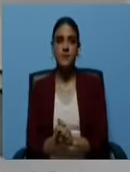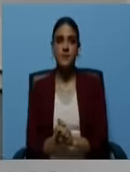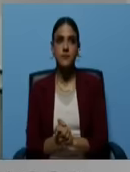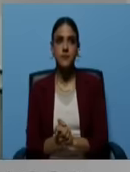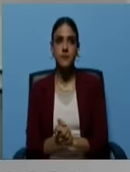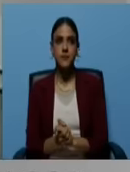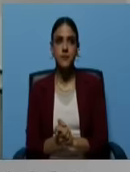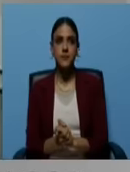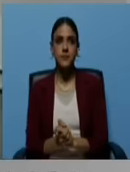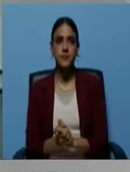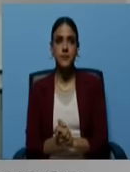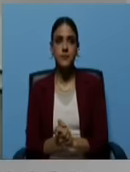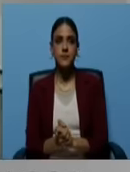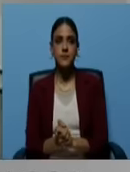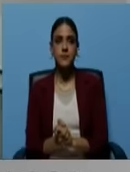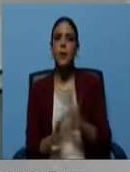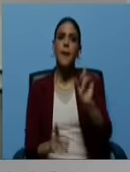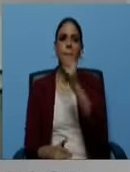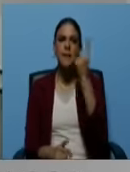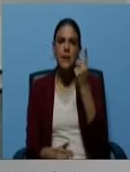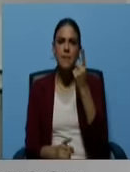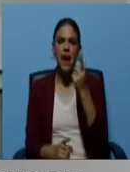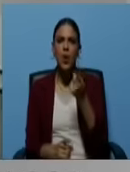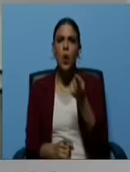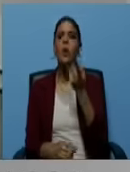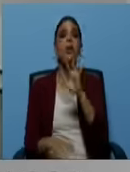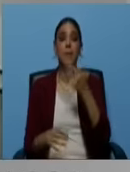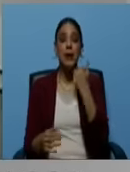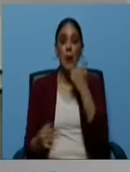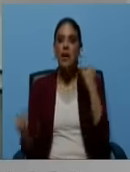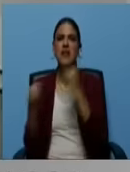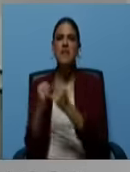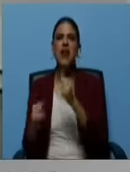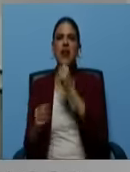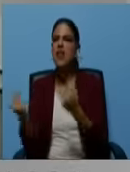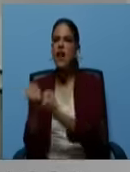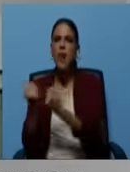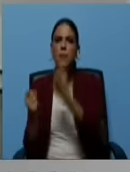capítulos. Al principio no tanto, pero al final nadie.